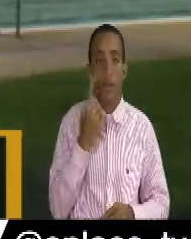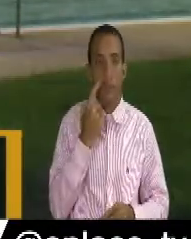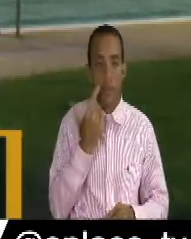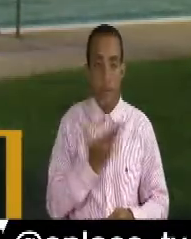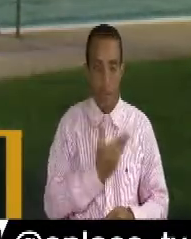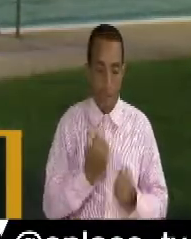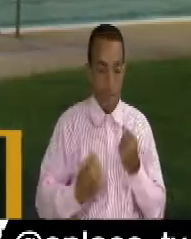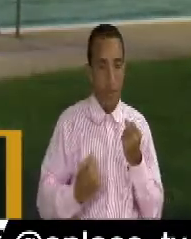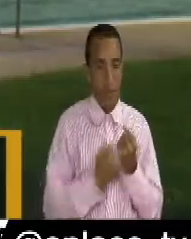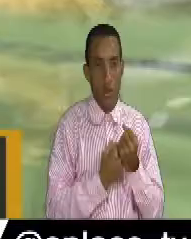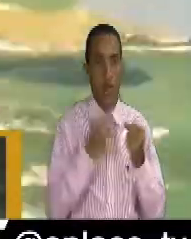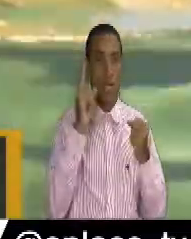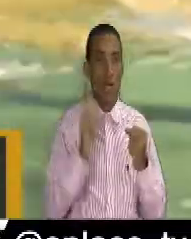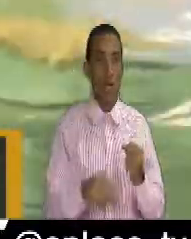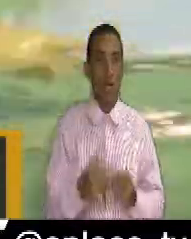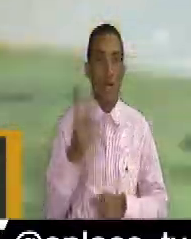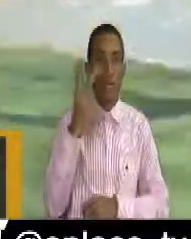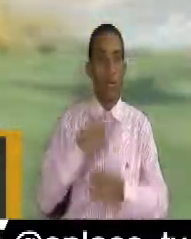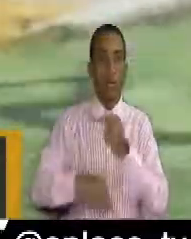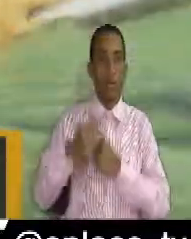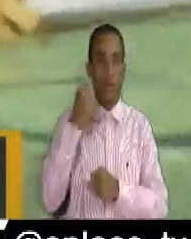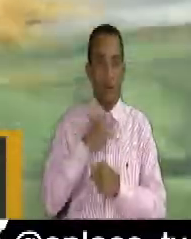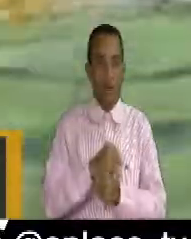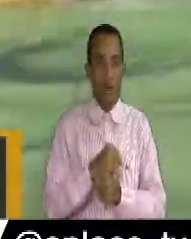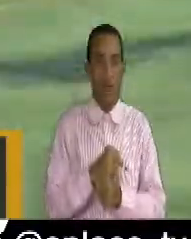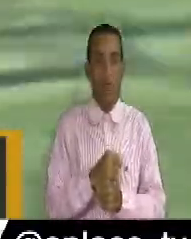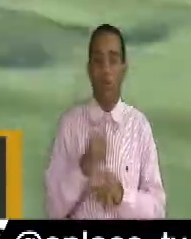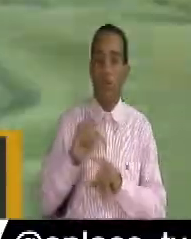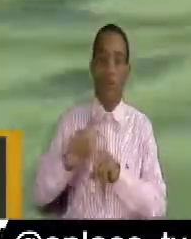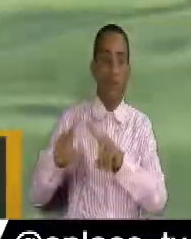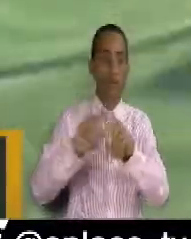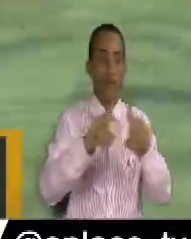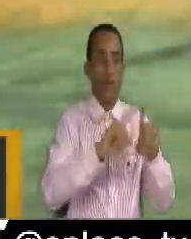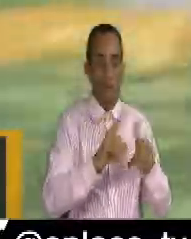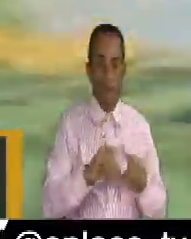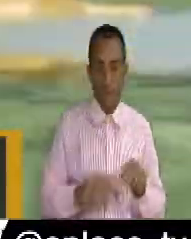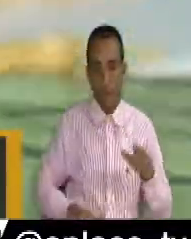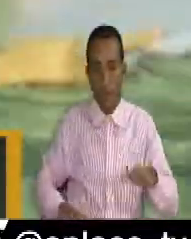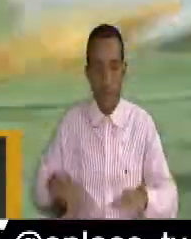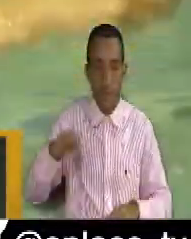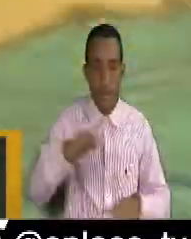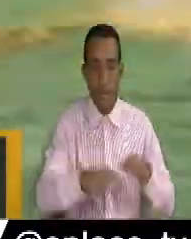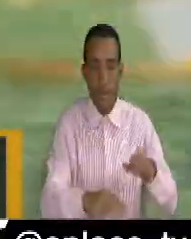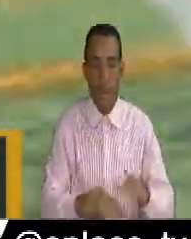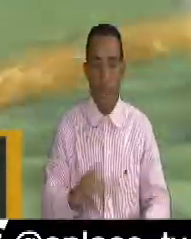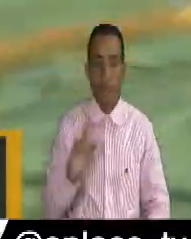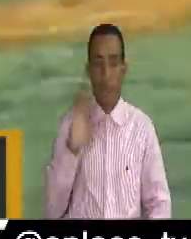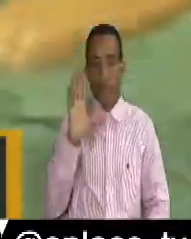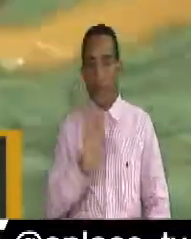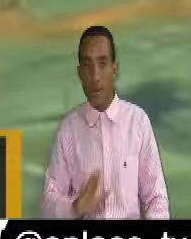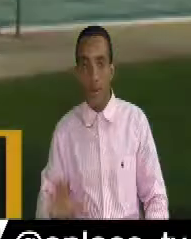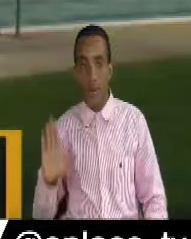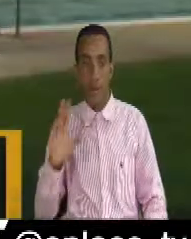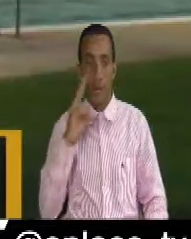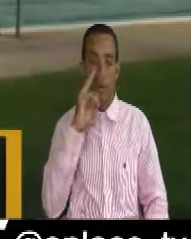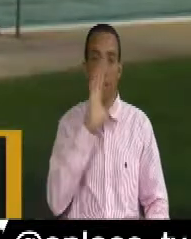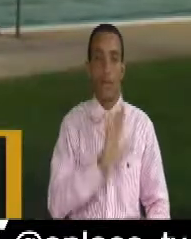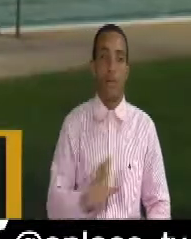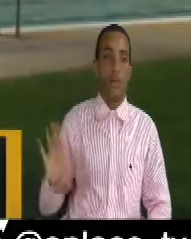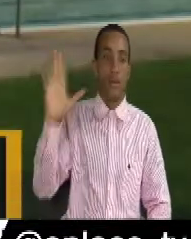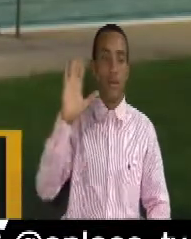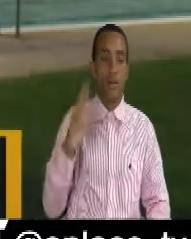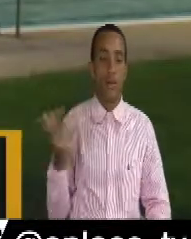pues hemos hace 2 años venido saliendo a los diferentes campeonatos de natación a nivel departamental, a nivel nacional. Hemos participado en